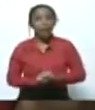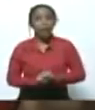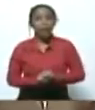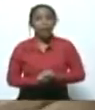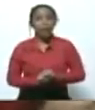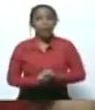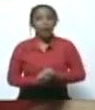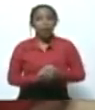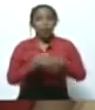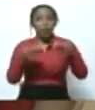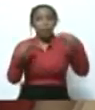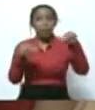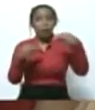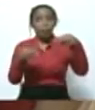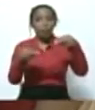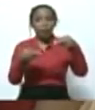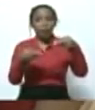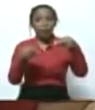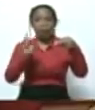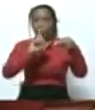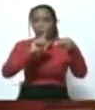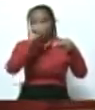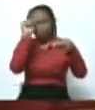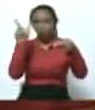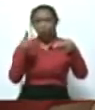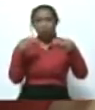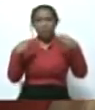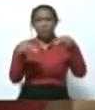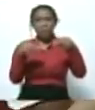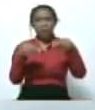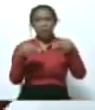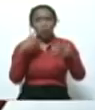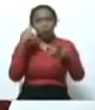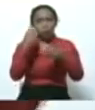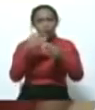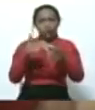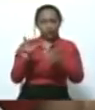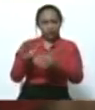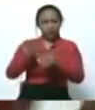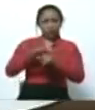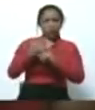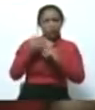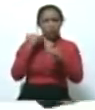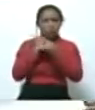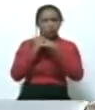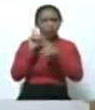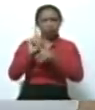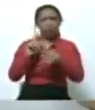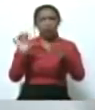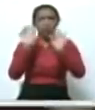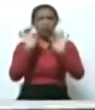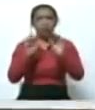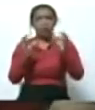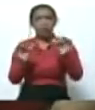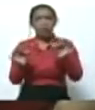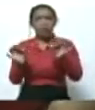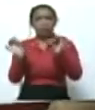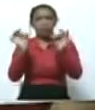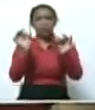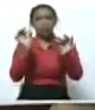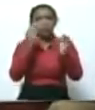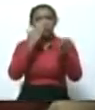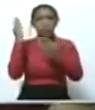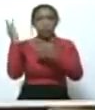con una papeleta, no del PSUV, perdóname, no voy a poner el PSUV en esa situación, o algo así, y